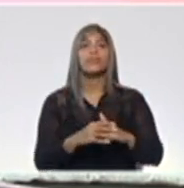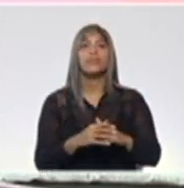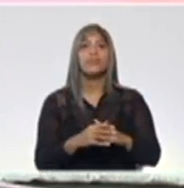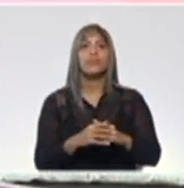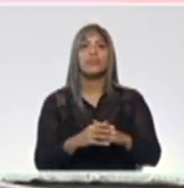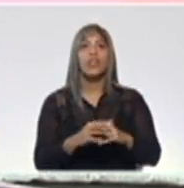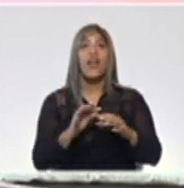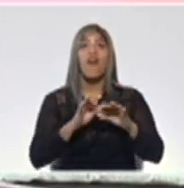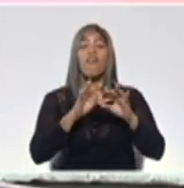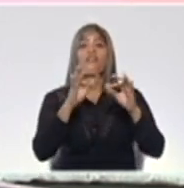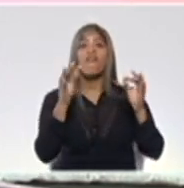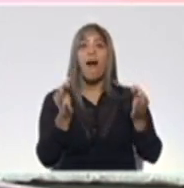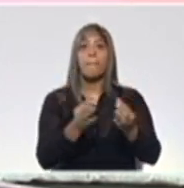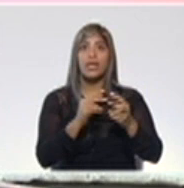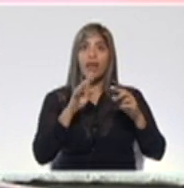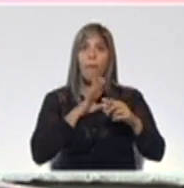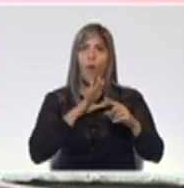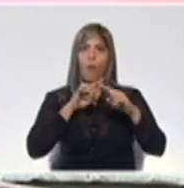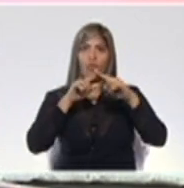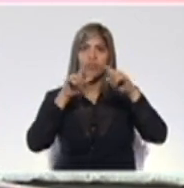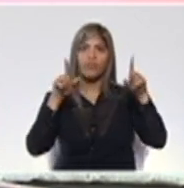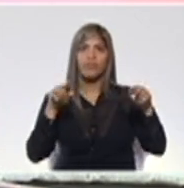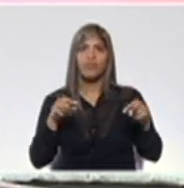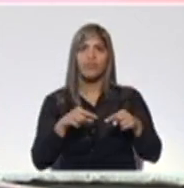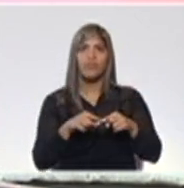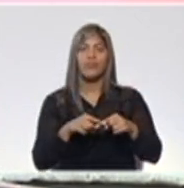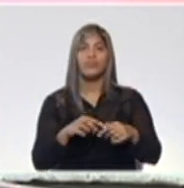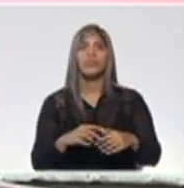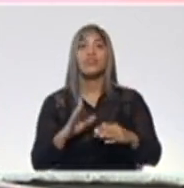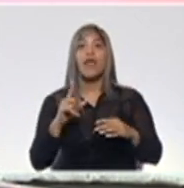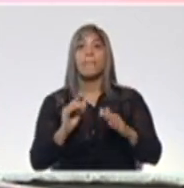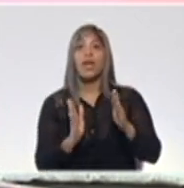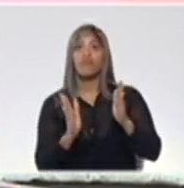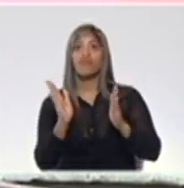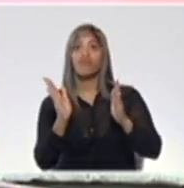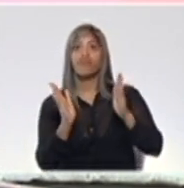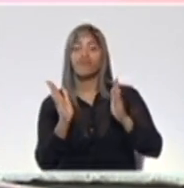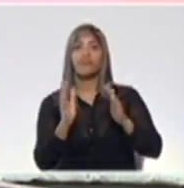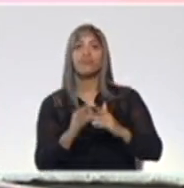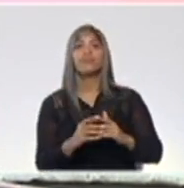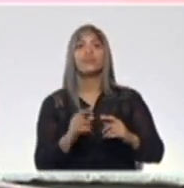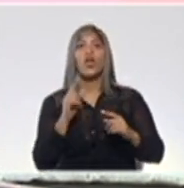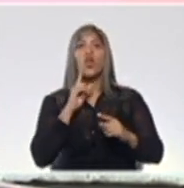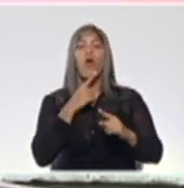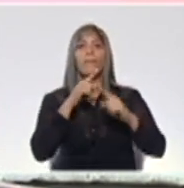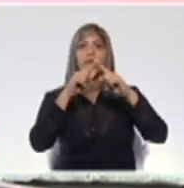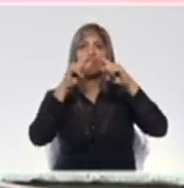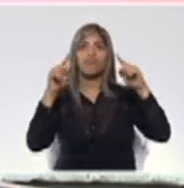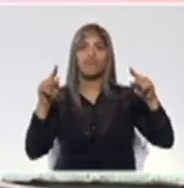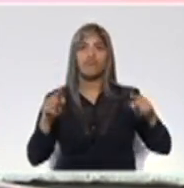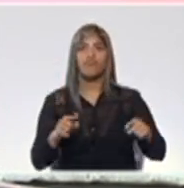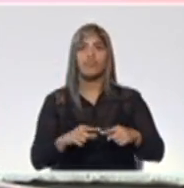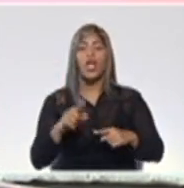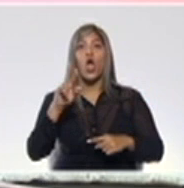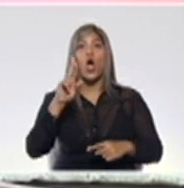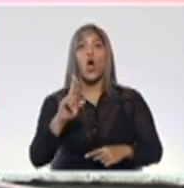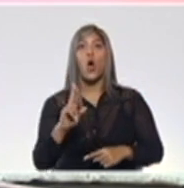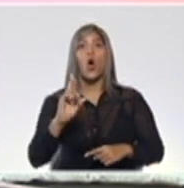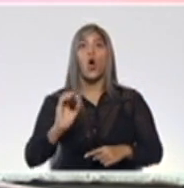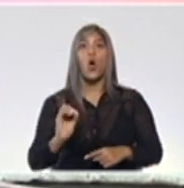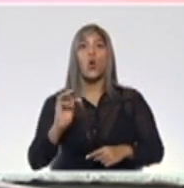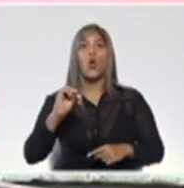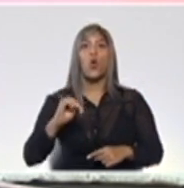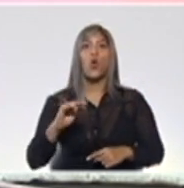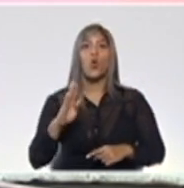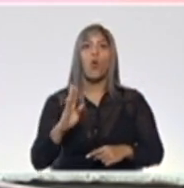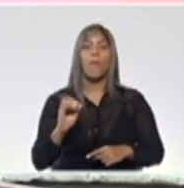pertenece a la familia de los cuadriláteros y es paralelogramo. Me refiero al rombo. Esta clase está dirigida para los